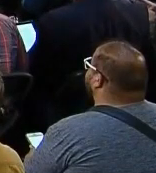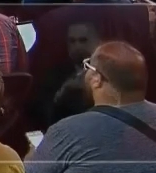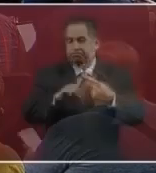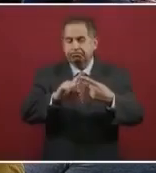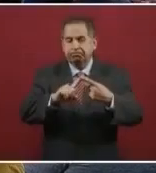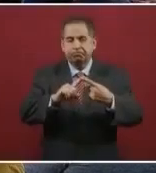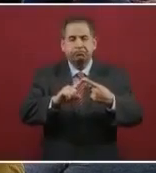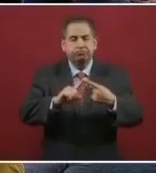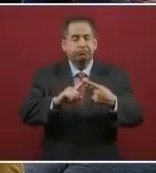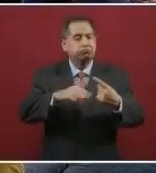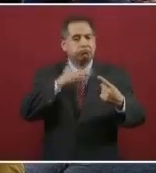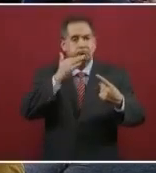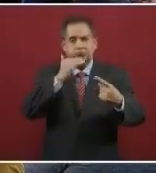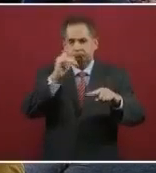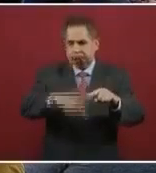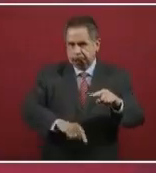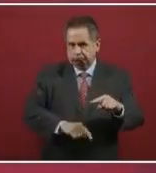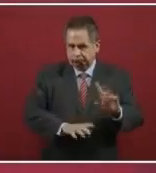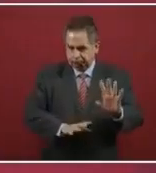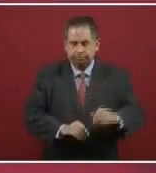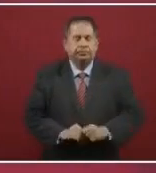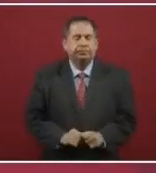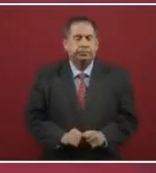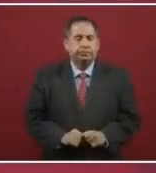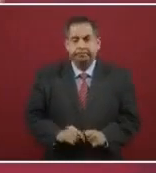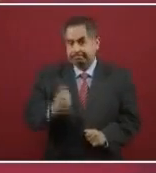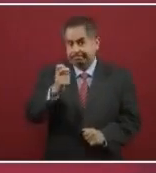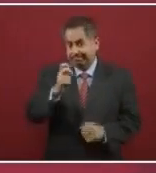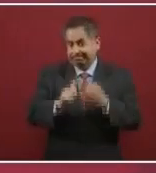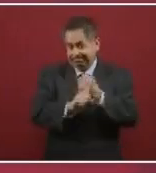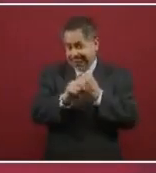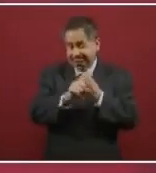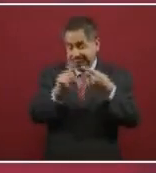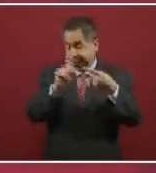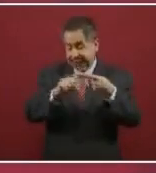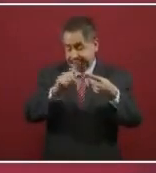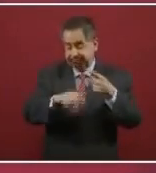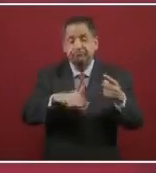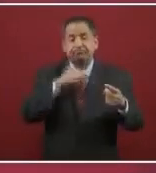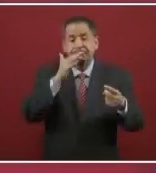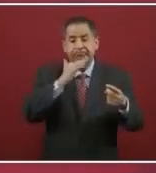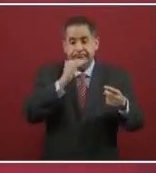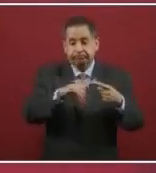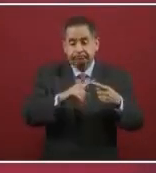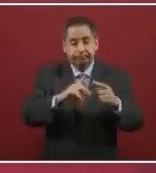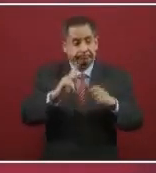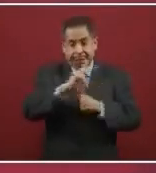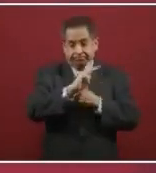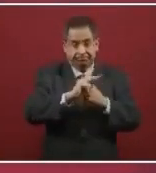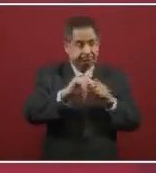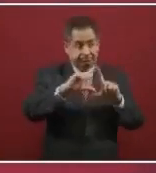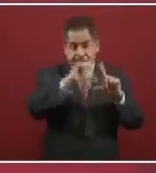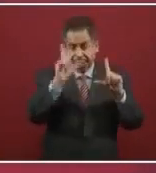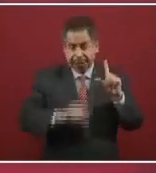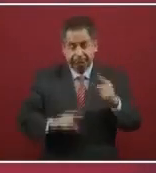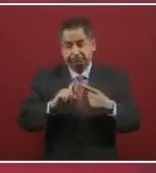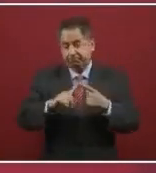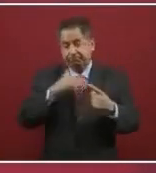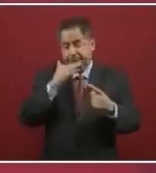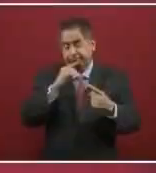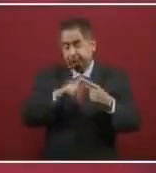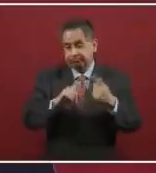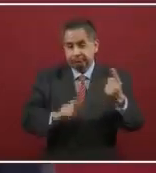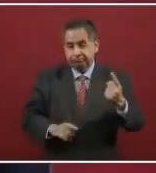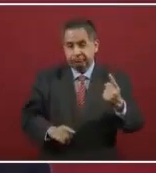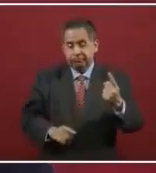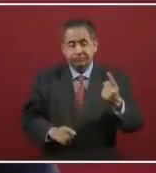porque ese es el principal problema del país. Nada ha dañado